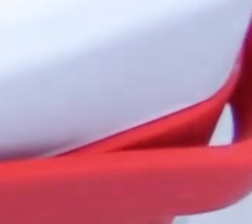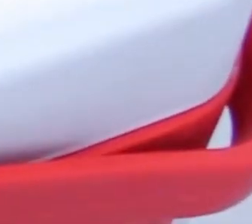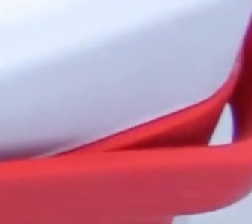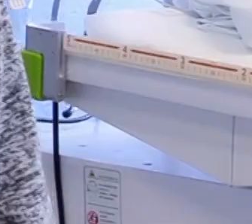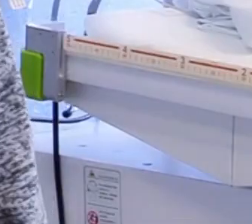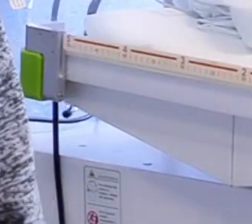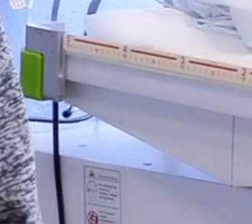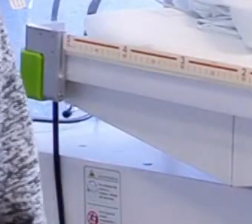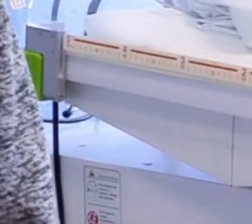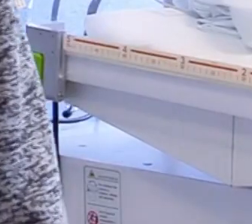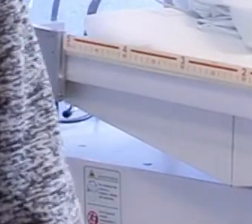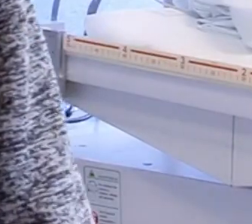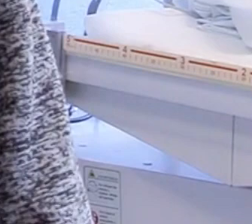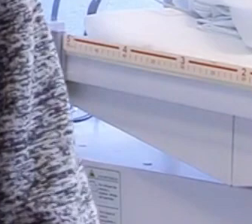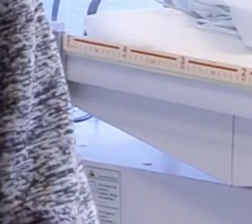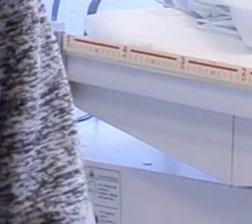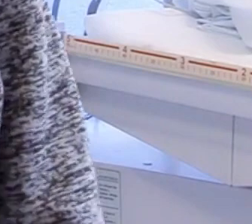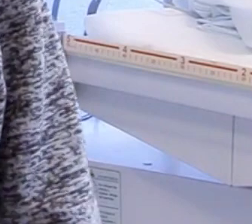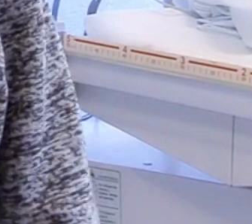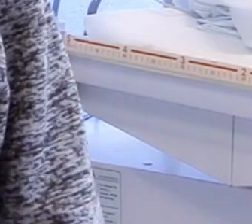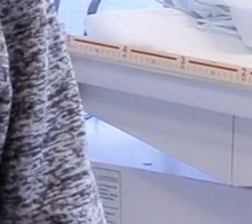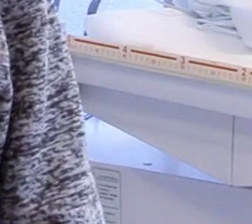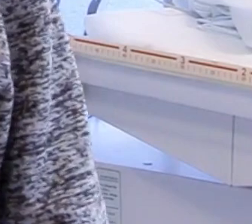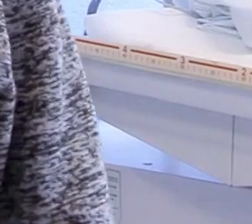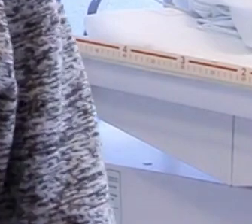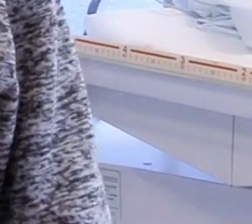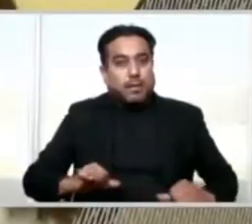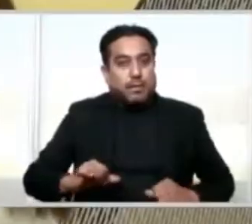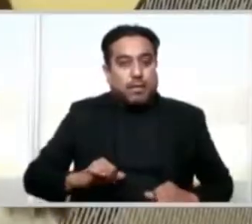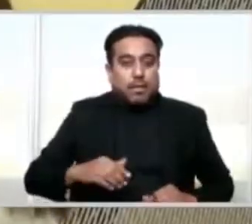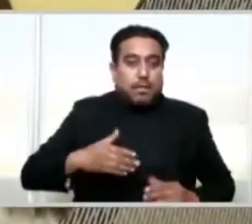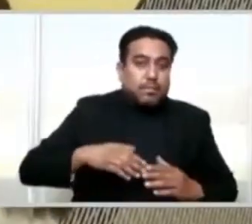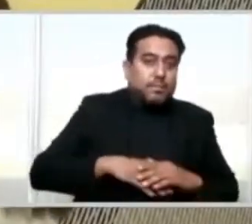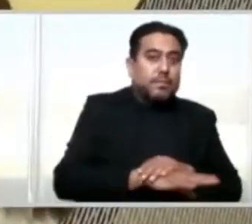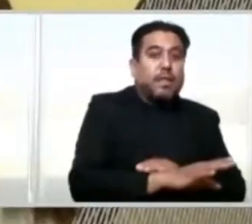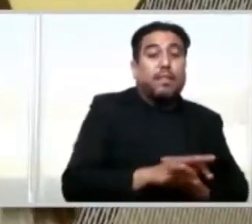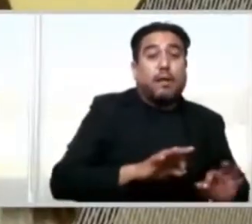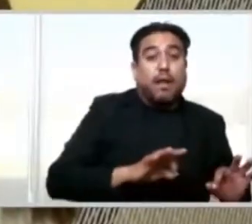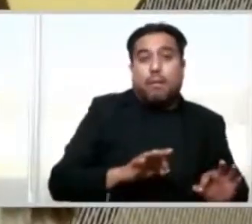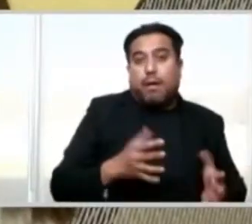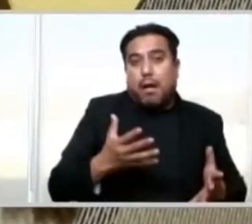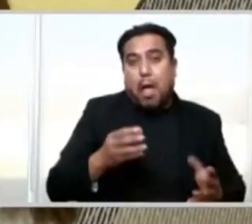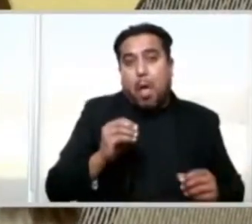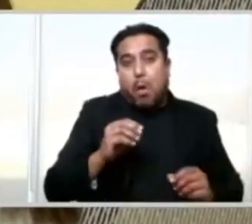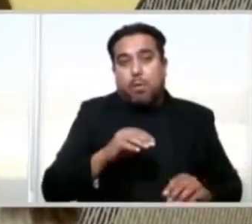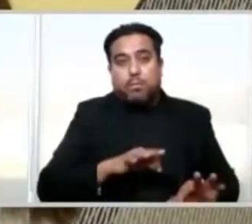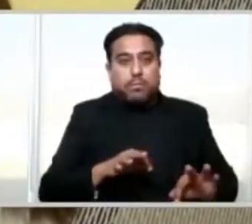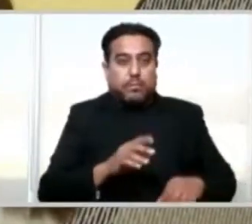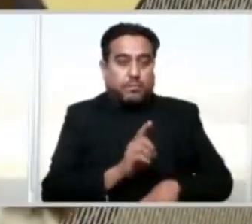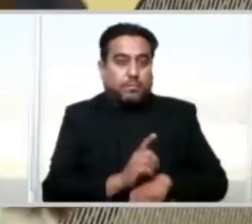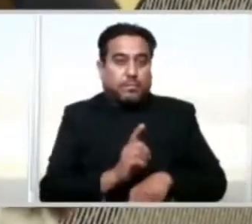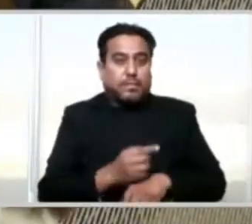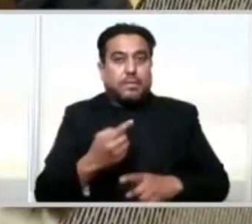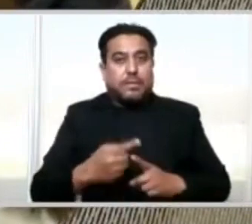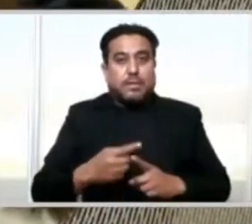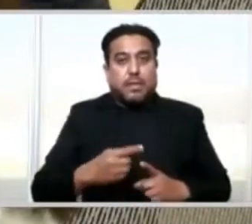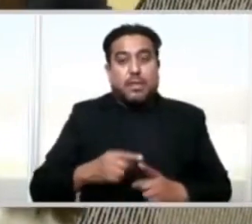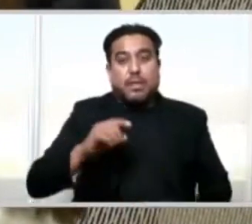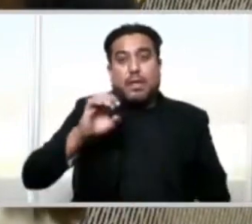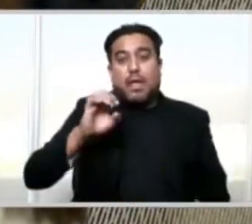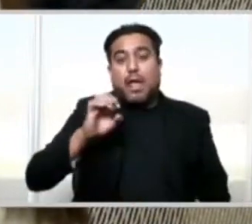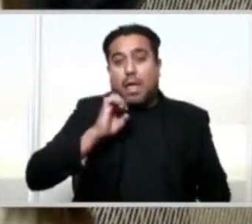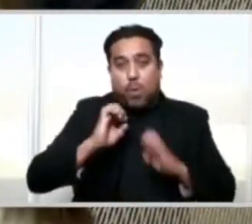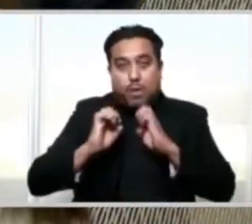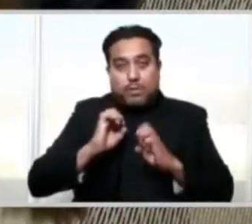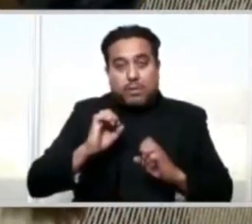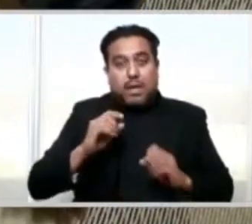recién nacidos reciben lactancia materna en el primer semestre. Según los datos de la Encuesta Nacional de Salud y Nutrición para el